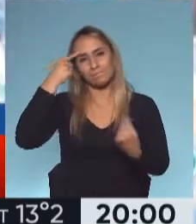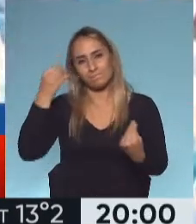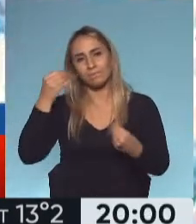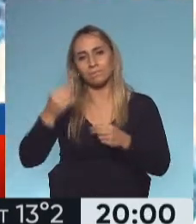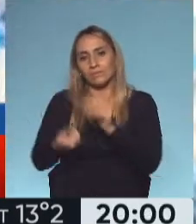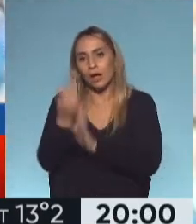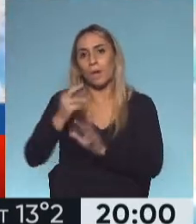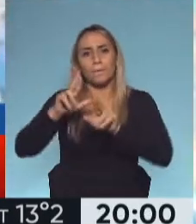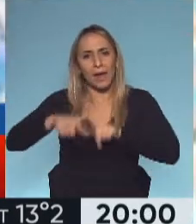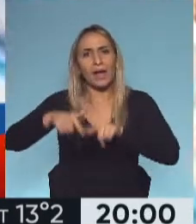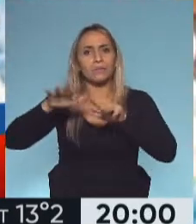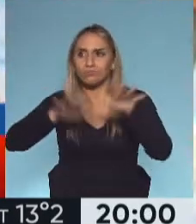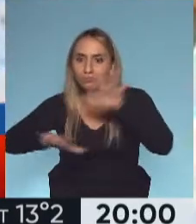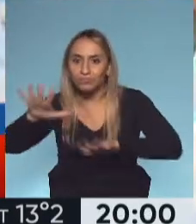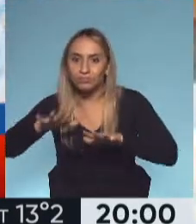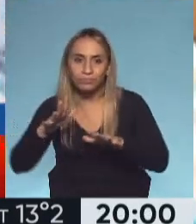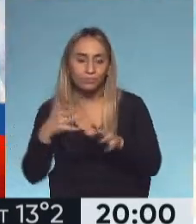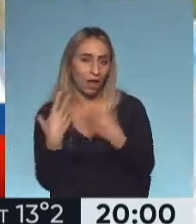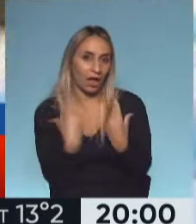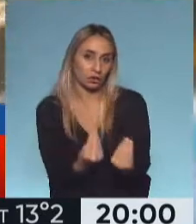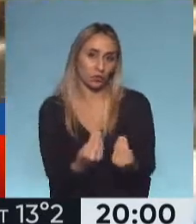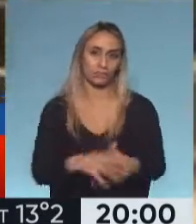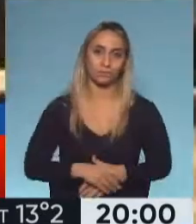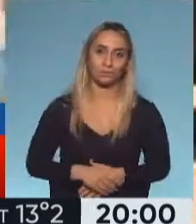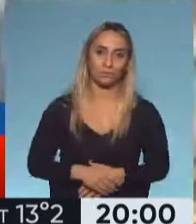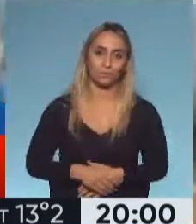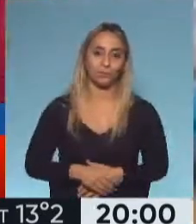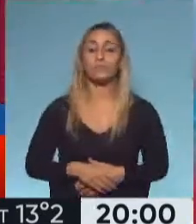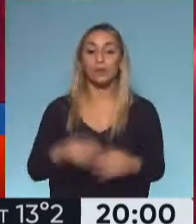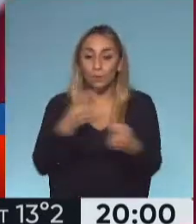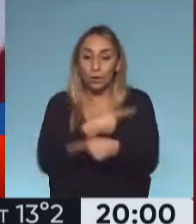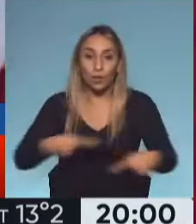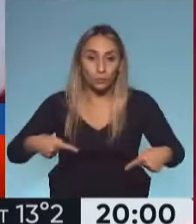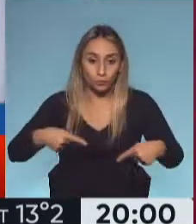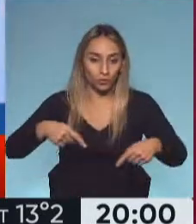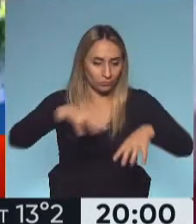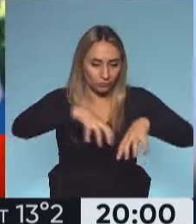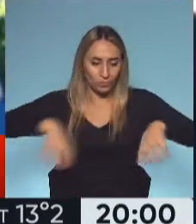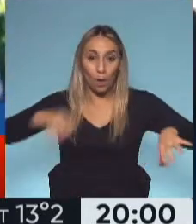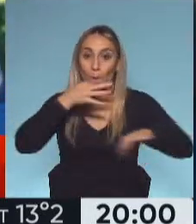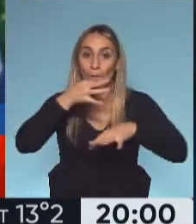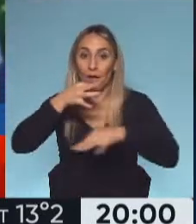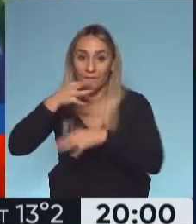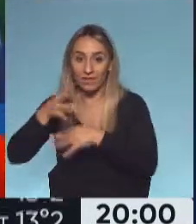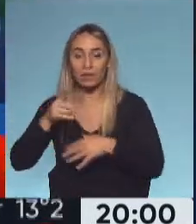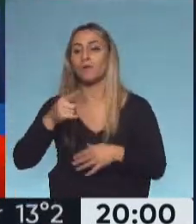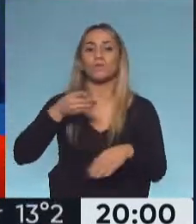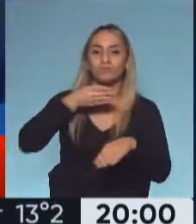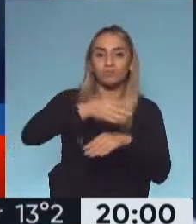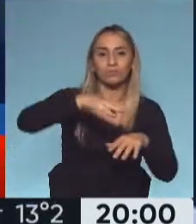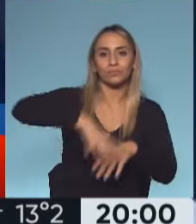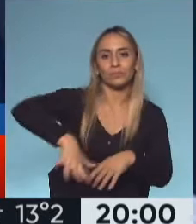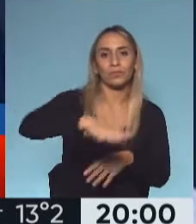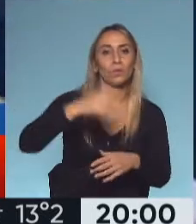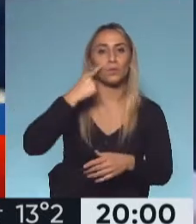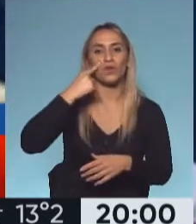programas, ayuda y mucho. Los productos ofrecidos en el Mercado Federal Ambulante, que recorrió el municipio de Hurlingham,